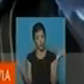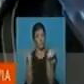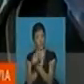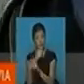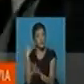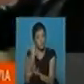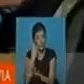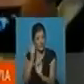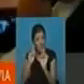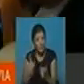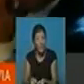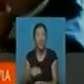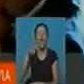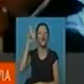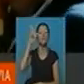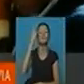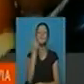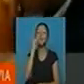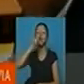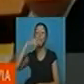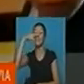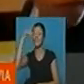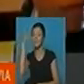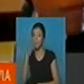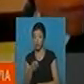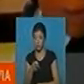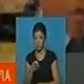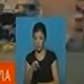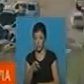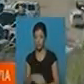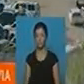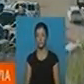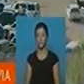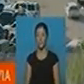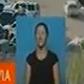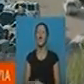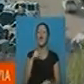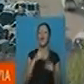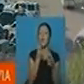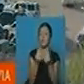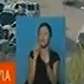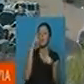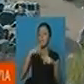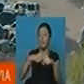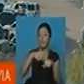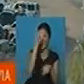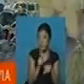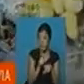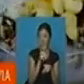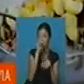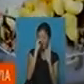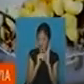últimos años, es de 86,7%. El ingreso per cápita sigue siendo relativamente